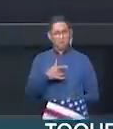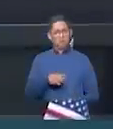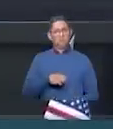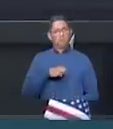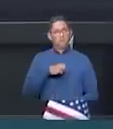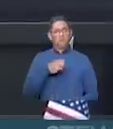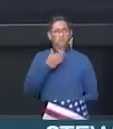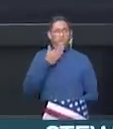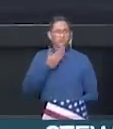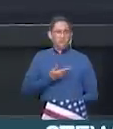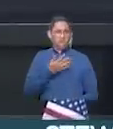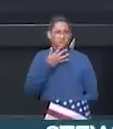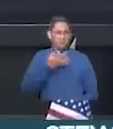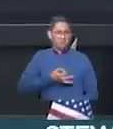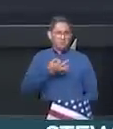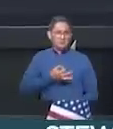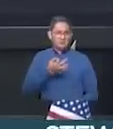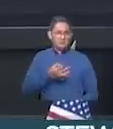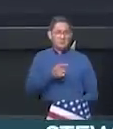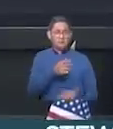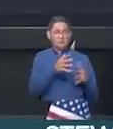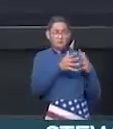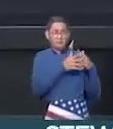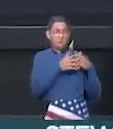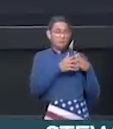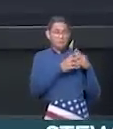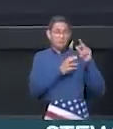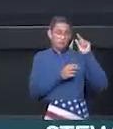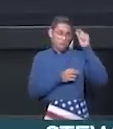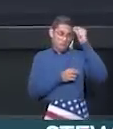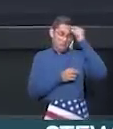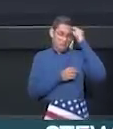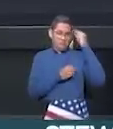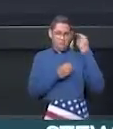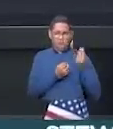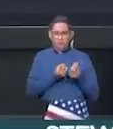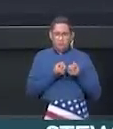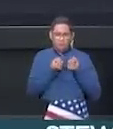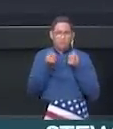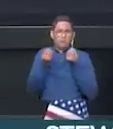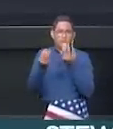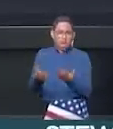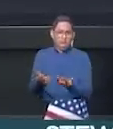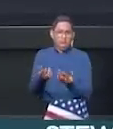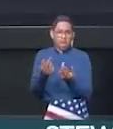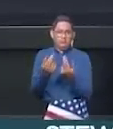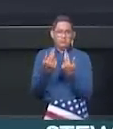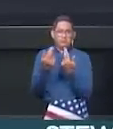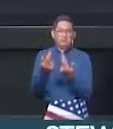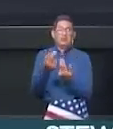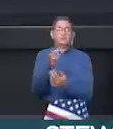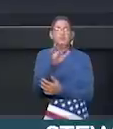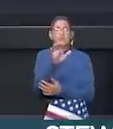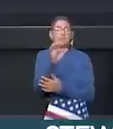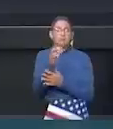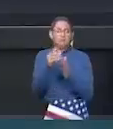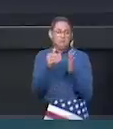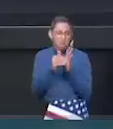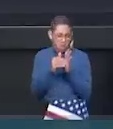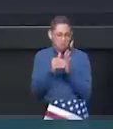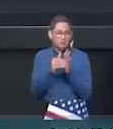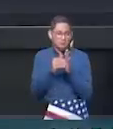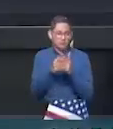la donación de parte del gobierno y pueblo de los eeuu de más de 500 mil dosis